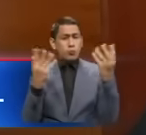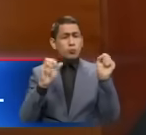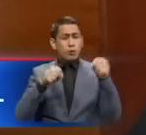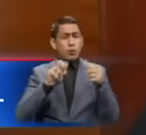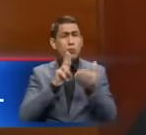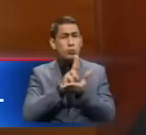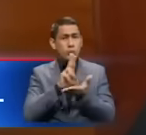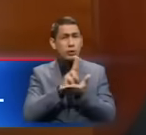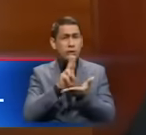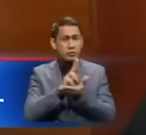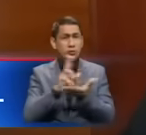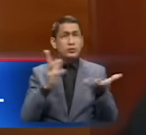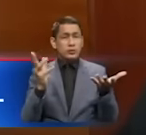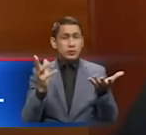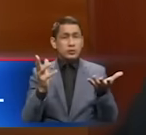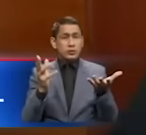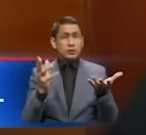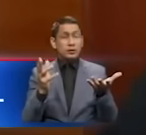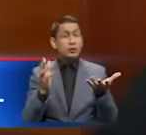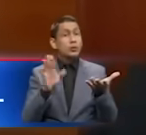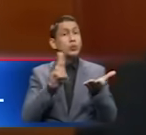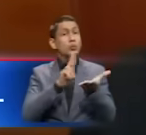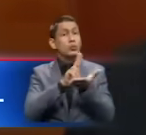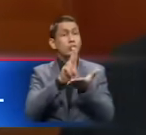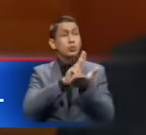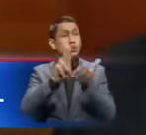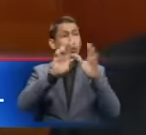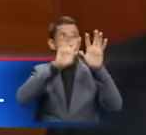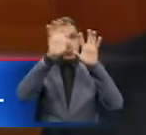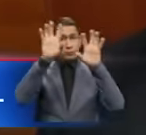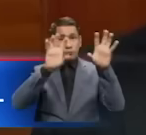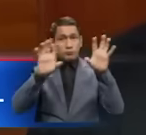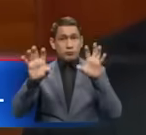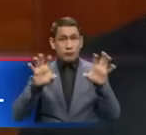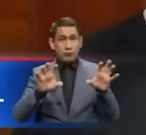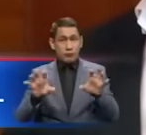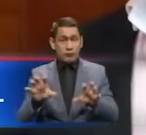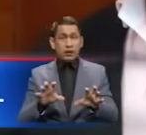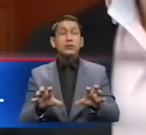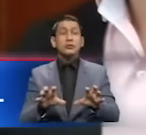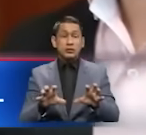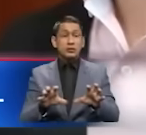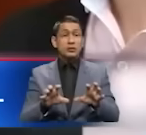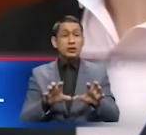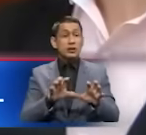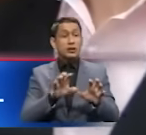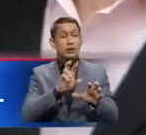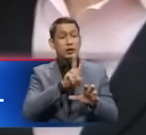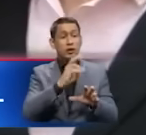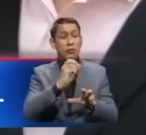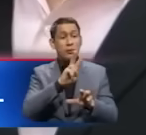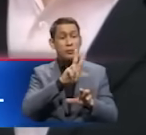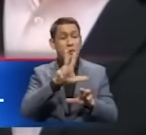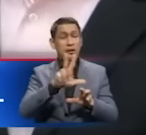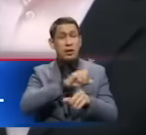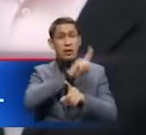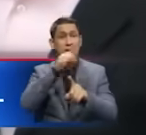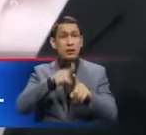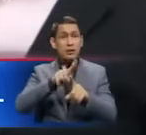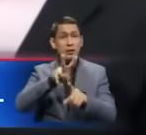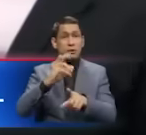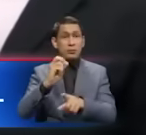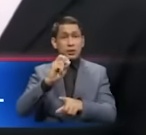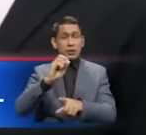millones de dólares que van a circular entre el periodo 2023 y 2025, que las vamos a poner en circulación a través de